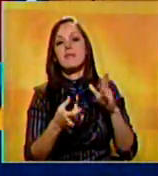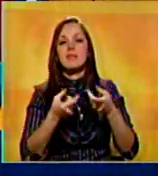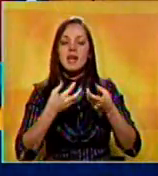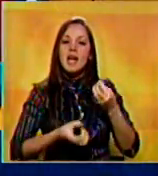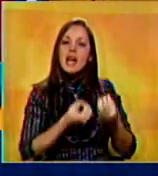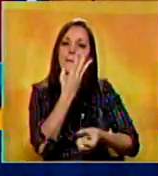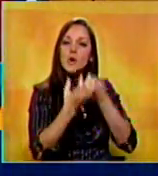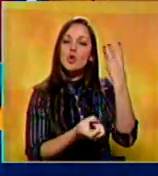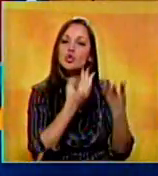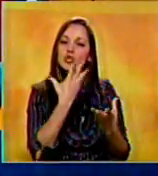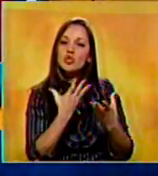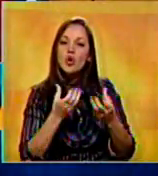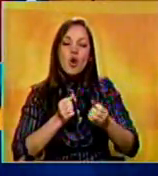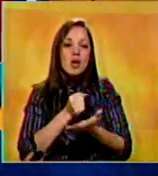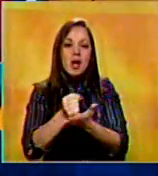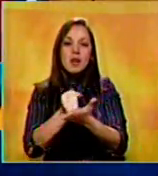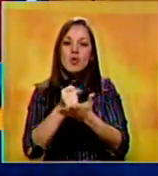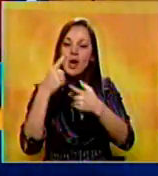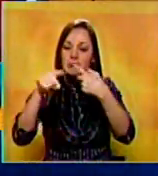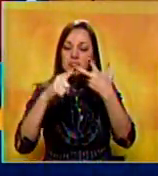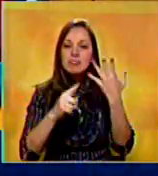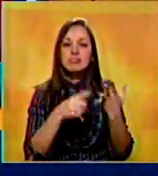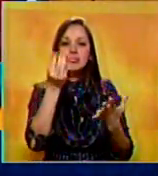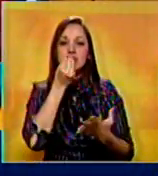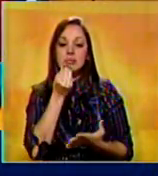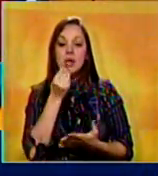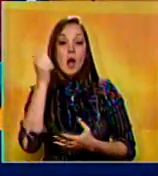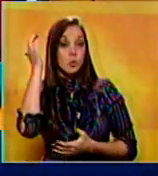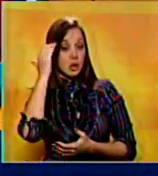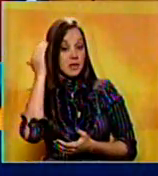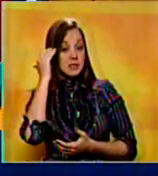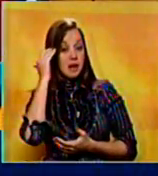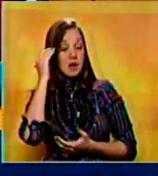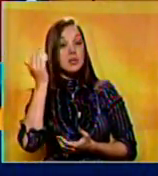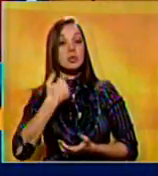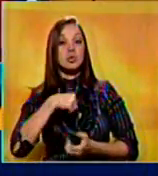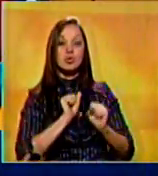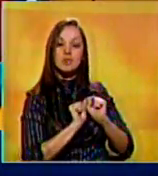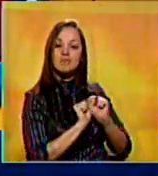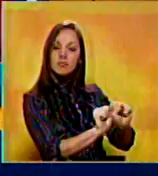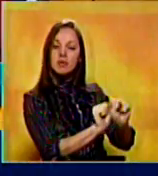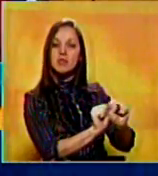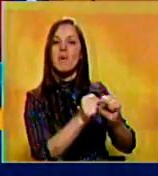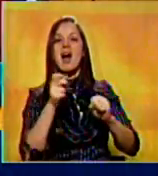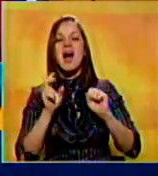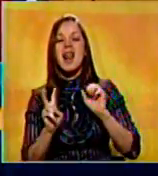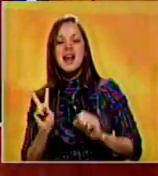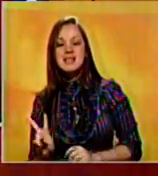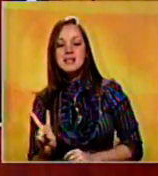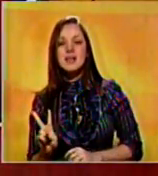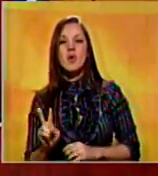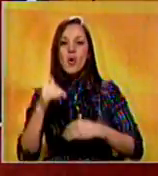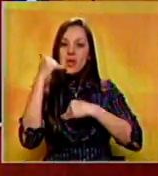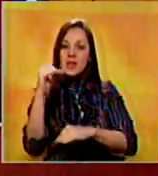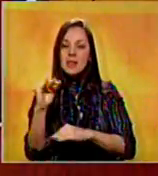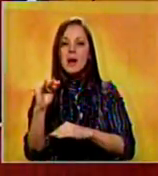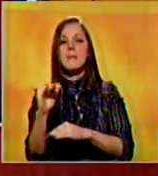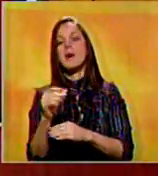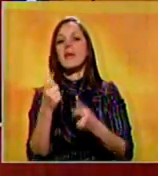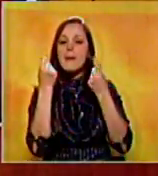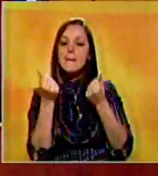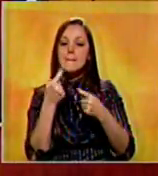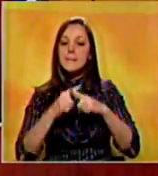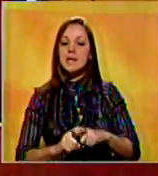abastecimiento. Ya ustedes saben, estamos en una ofensiva en una segunda etapa de precios justos. La segunda fase